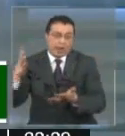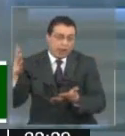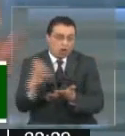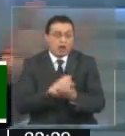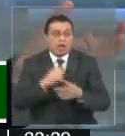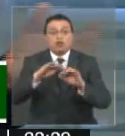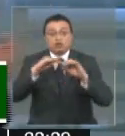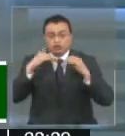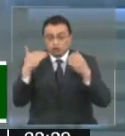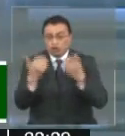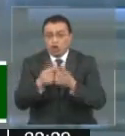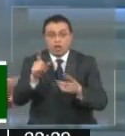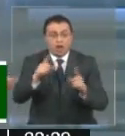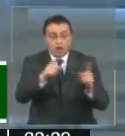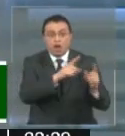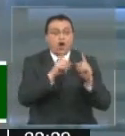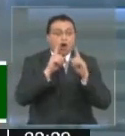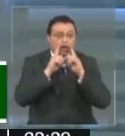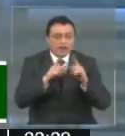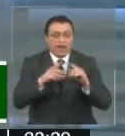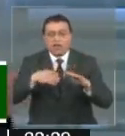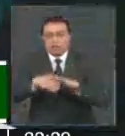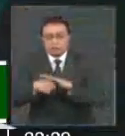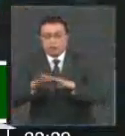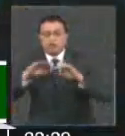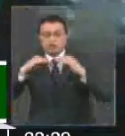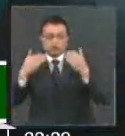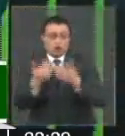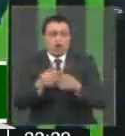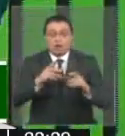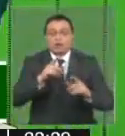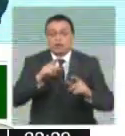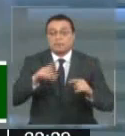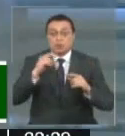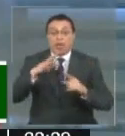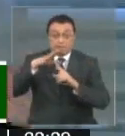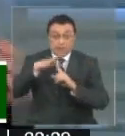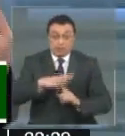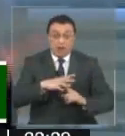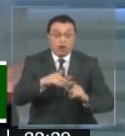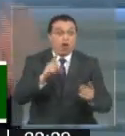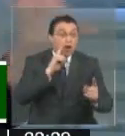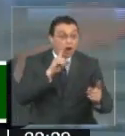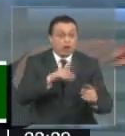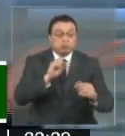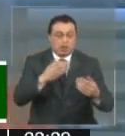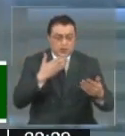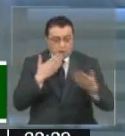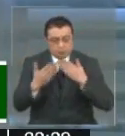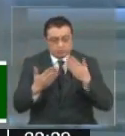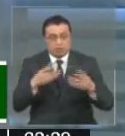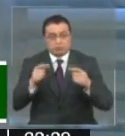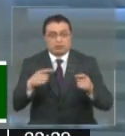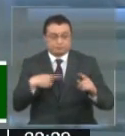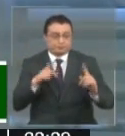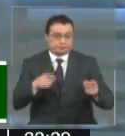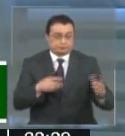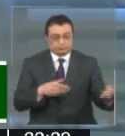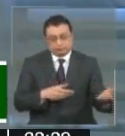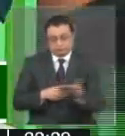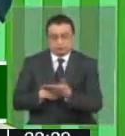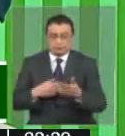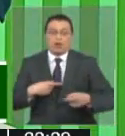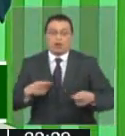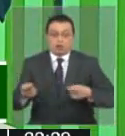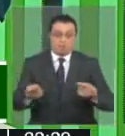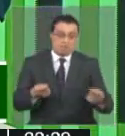cantidad de la oferta en toda la cadena lo tenga. Y por supuesto, ejemplo, si alguien es discriminado, siempre existen los espacios de conversación y nosotros tenemos que llevarlo a las entidades que